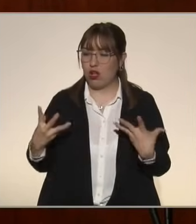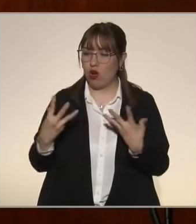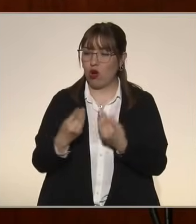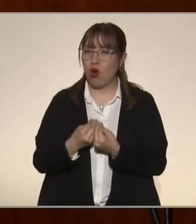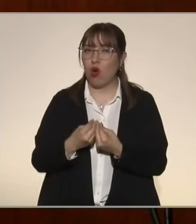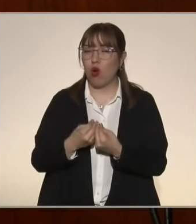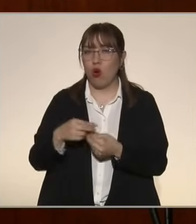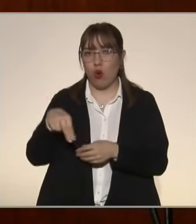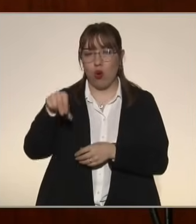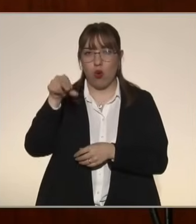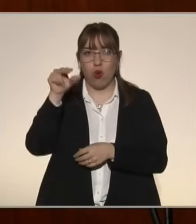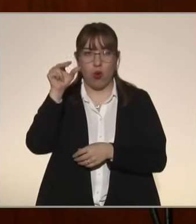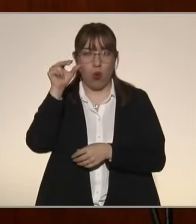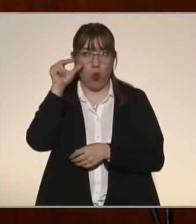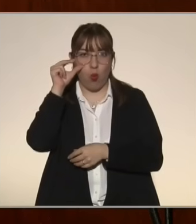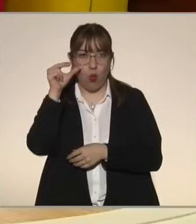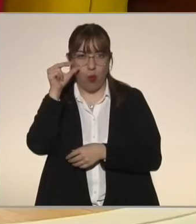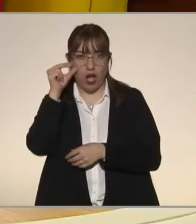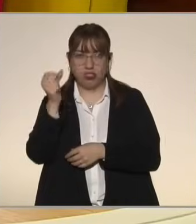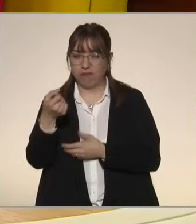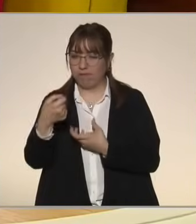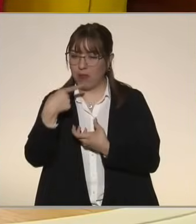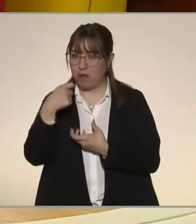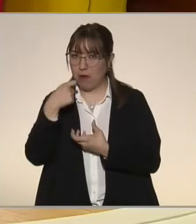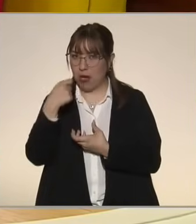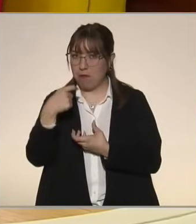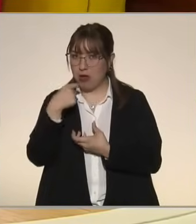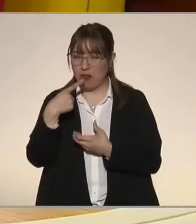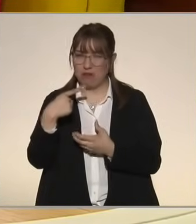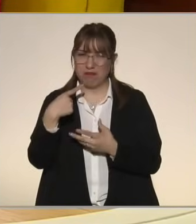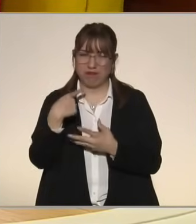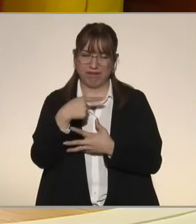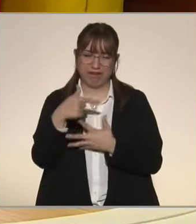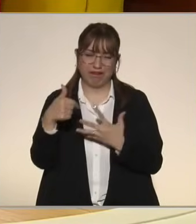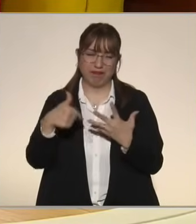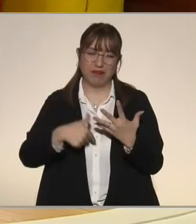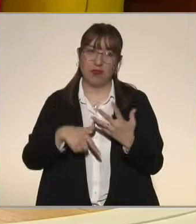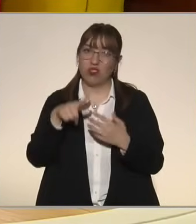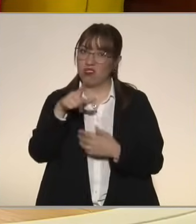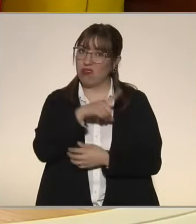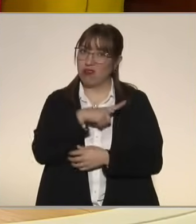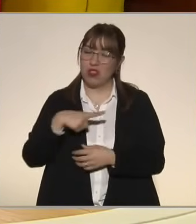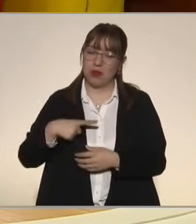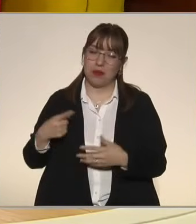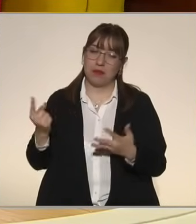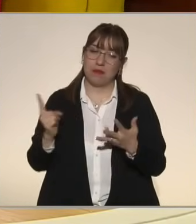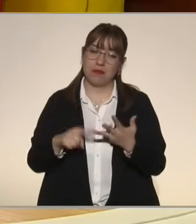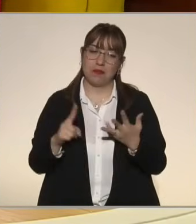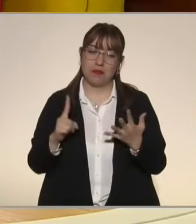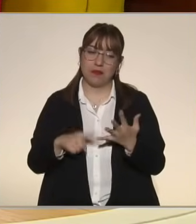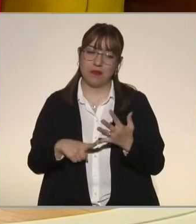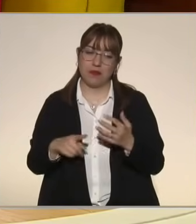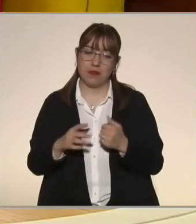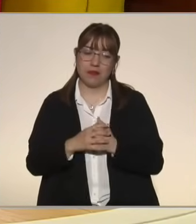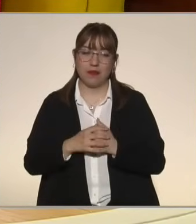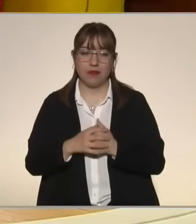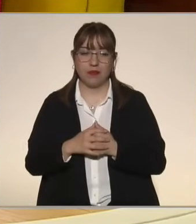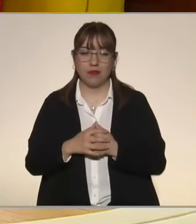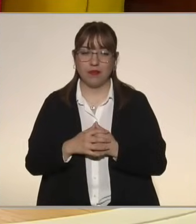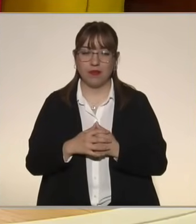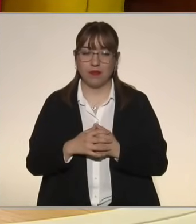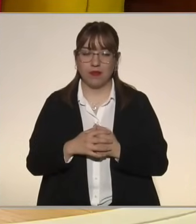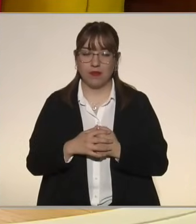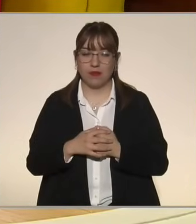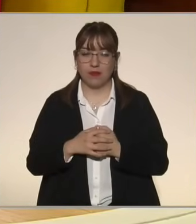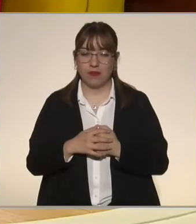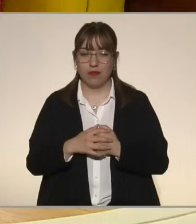uvas, algunos rituales que unos han ido incorporando y demás, tienes que, y estoy diciendo a propósito el debería, porque creo